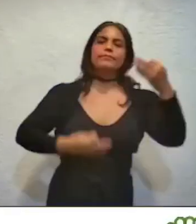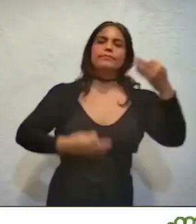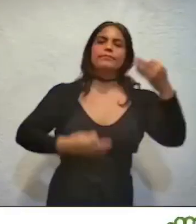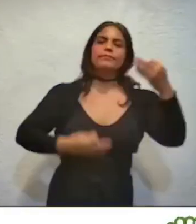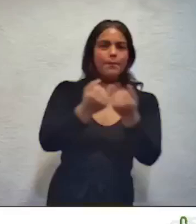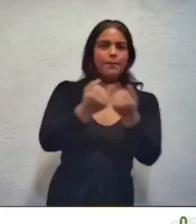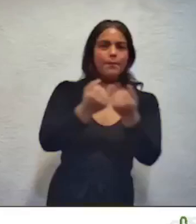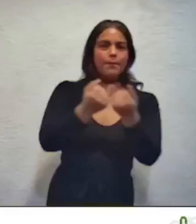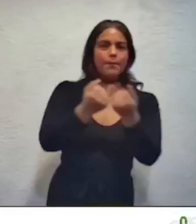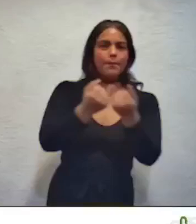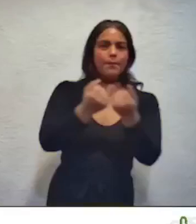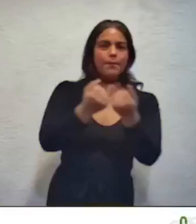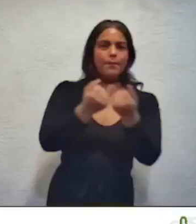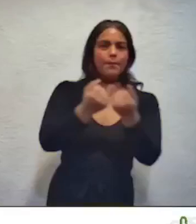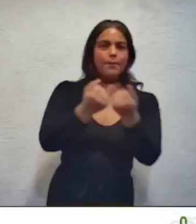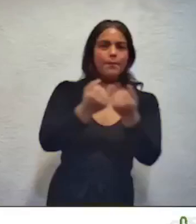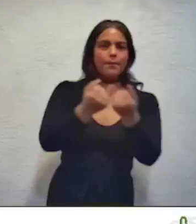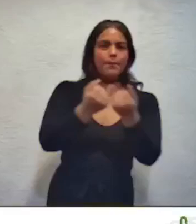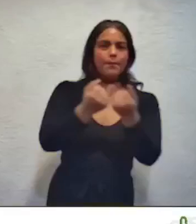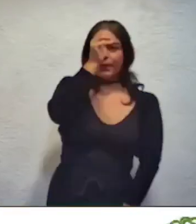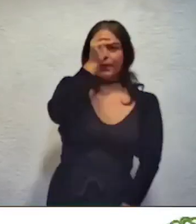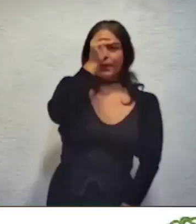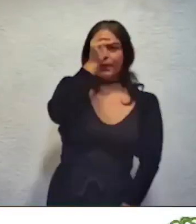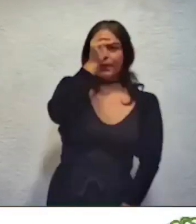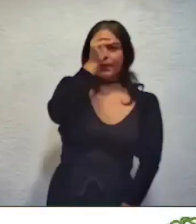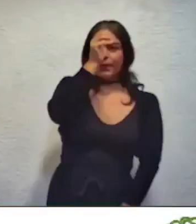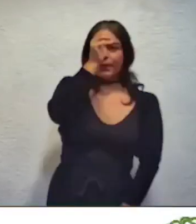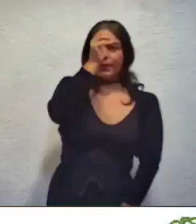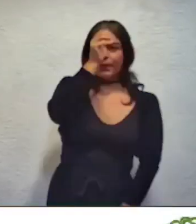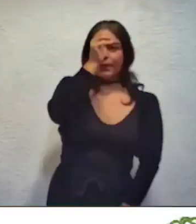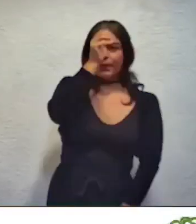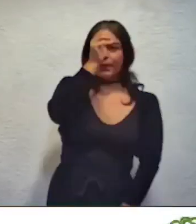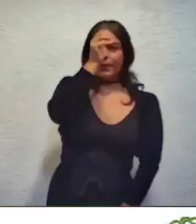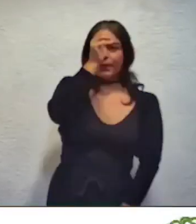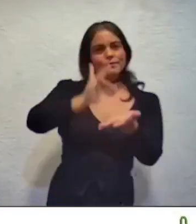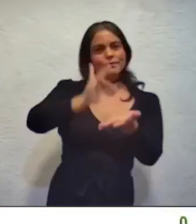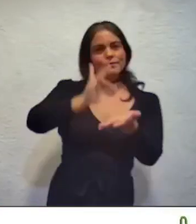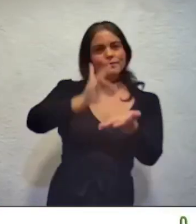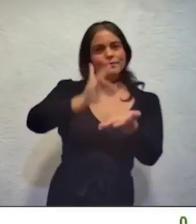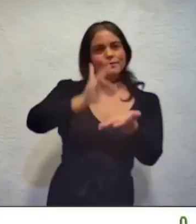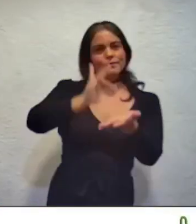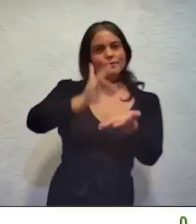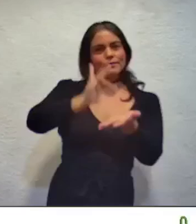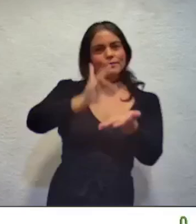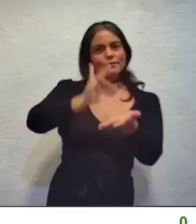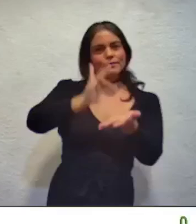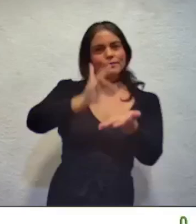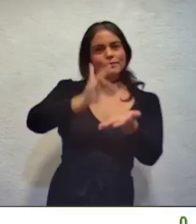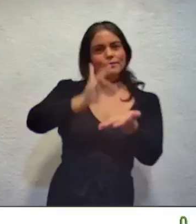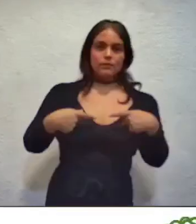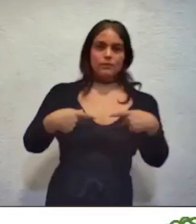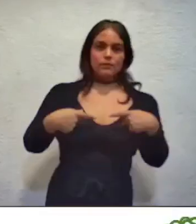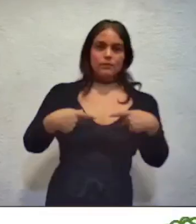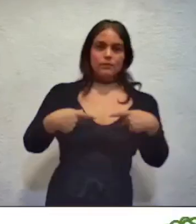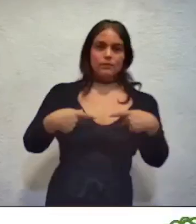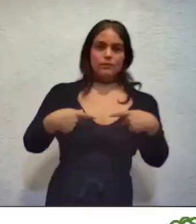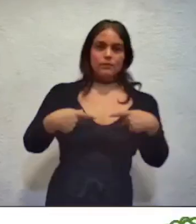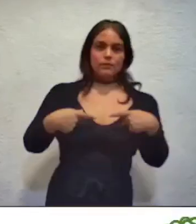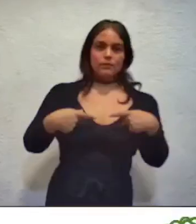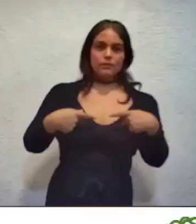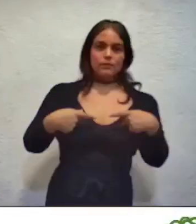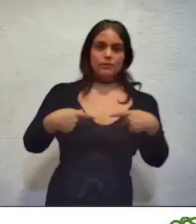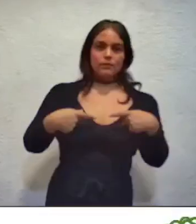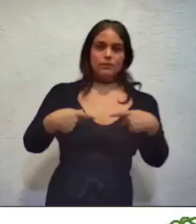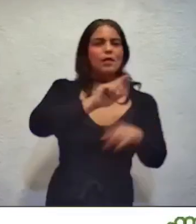al secretario general de Acuerdos y, por supuesto, agradezco a las personas que nos siguen a través de nuestras